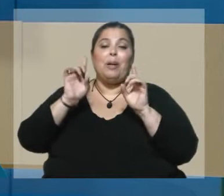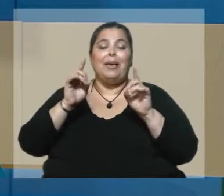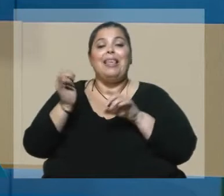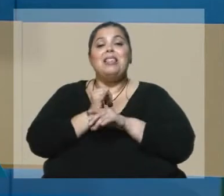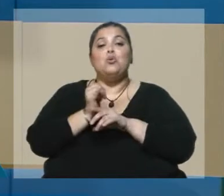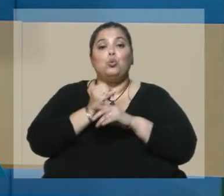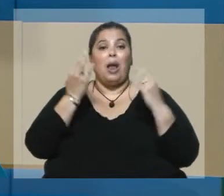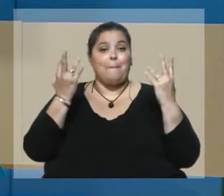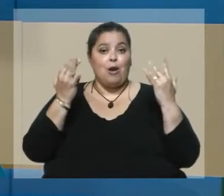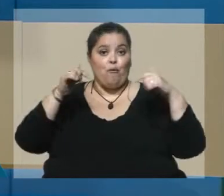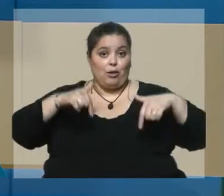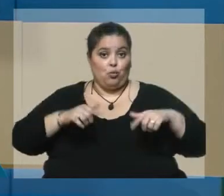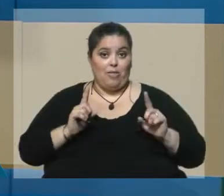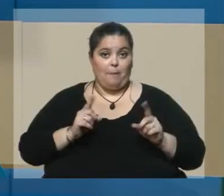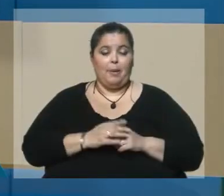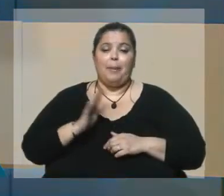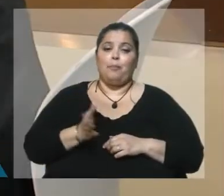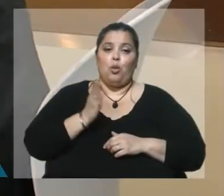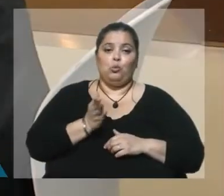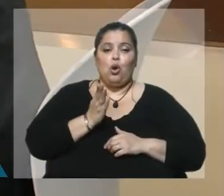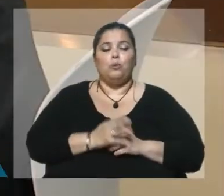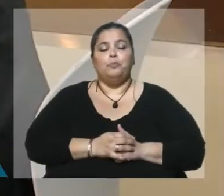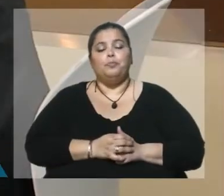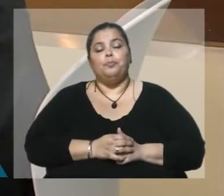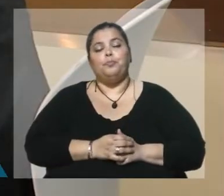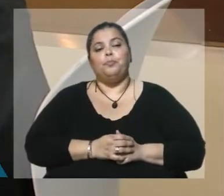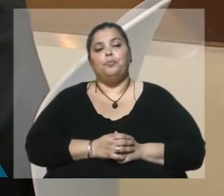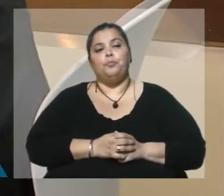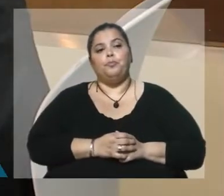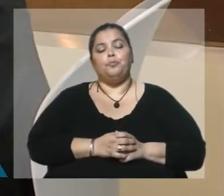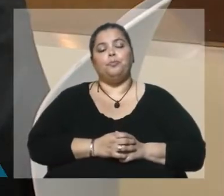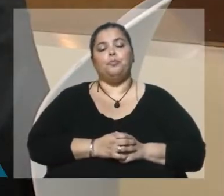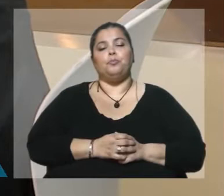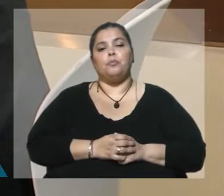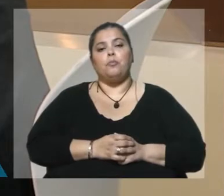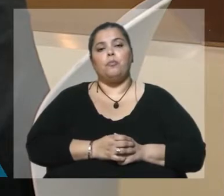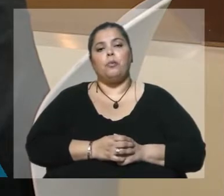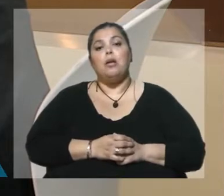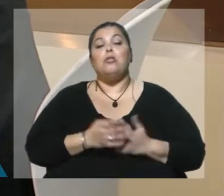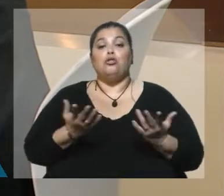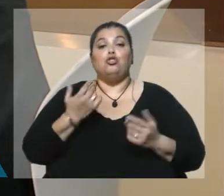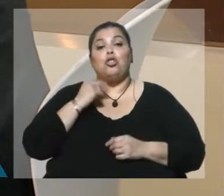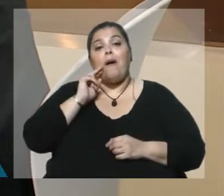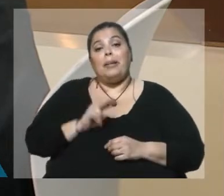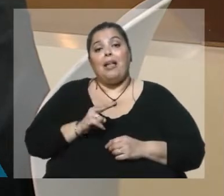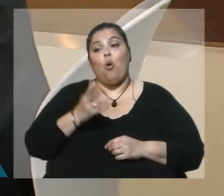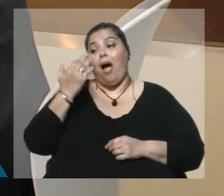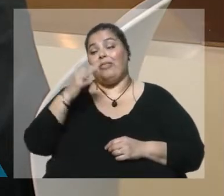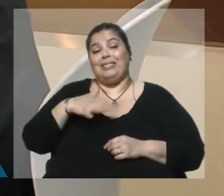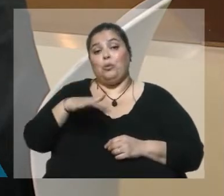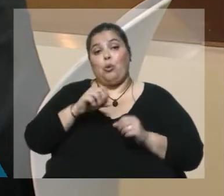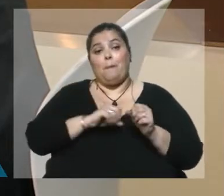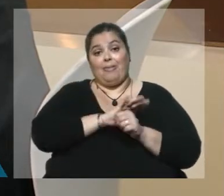manufacturera que En definitiva claro estaba viendo el escenario de pandemia porque a veces uno